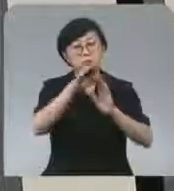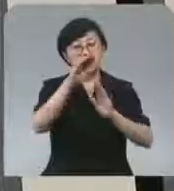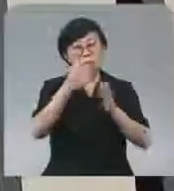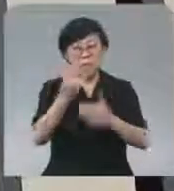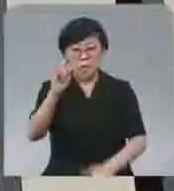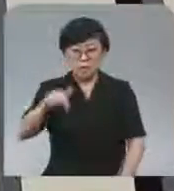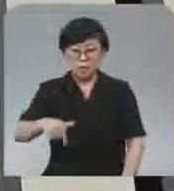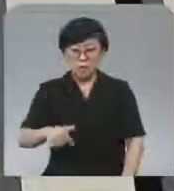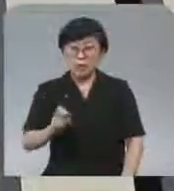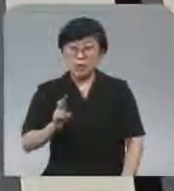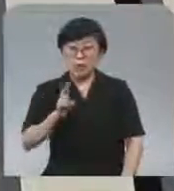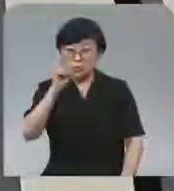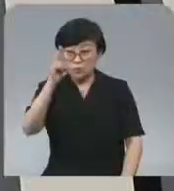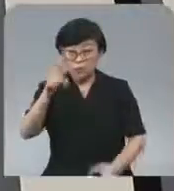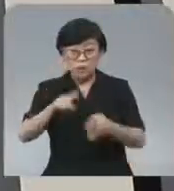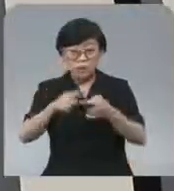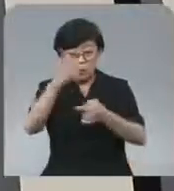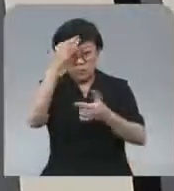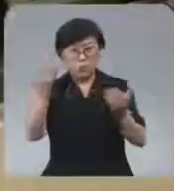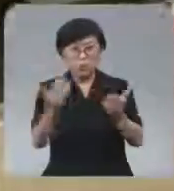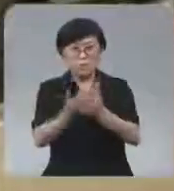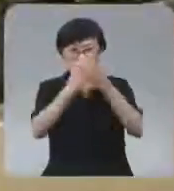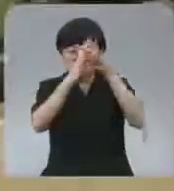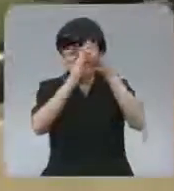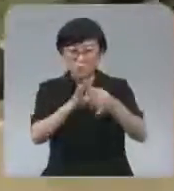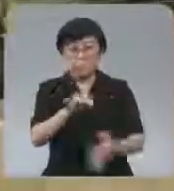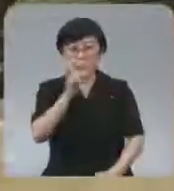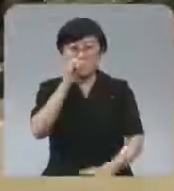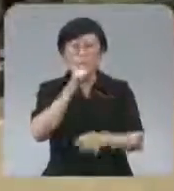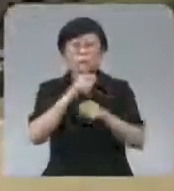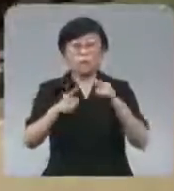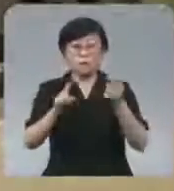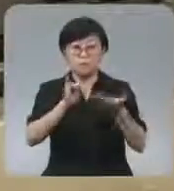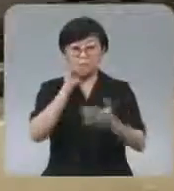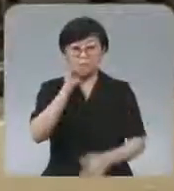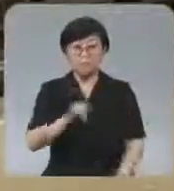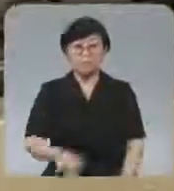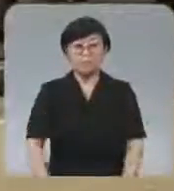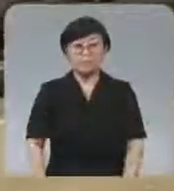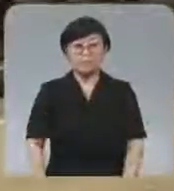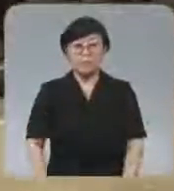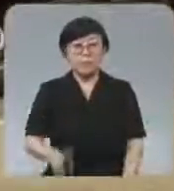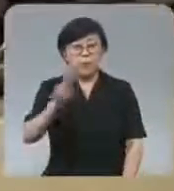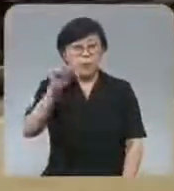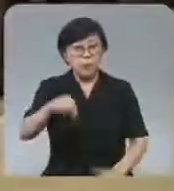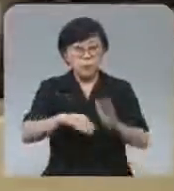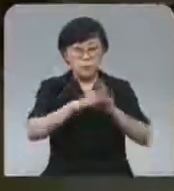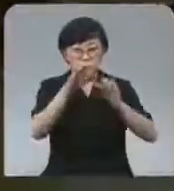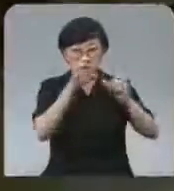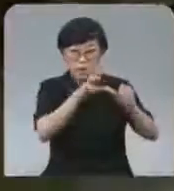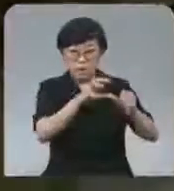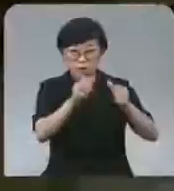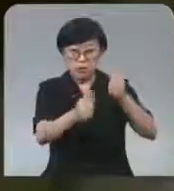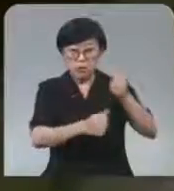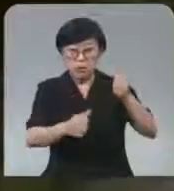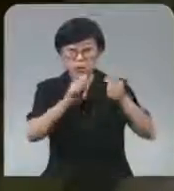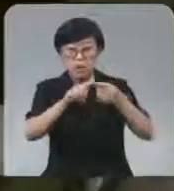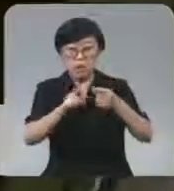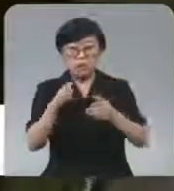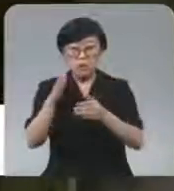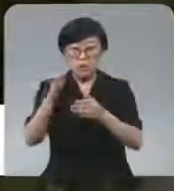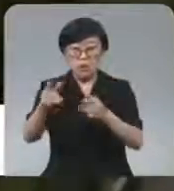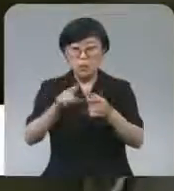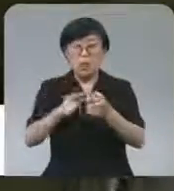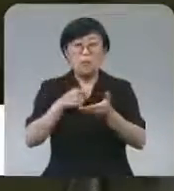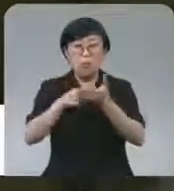estadounidenses como actividad que puede aumentar la tensión con texto en el cero de naciones unidas algunas voces opinan